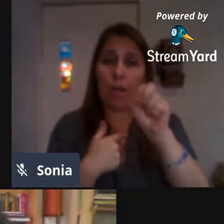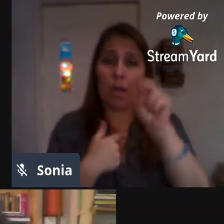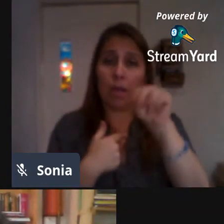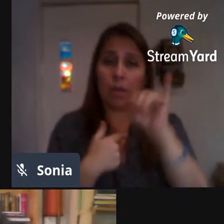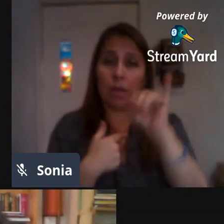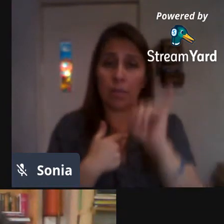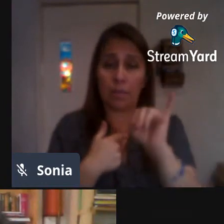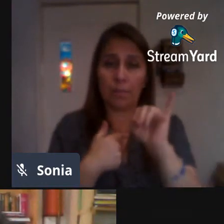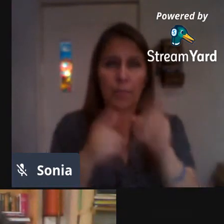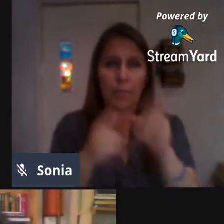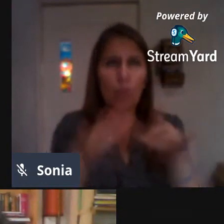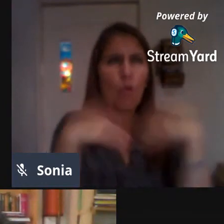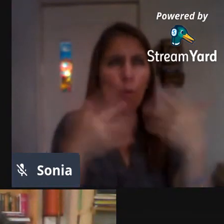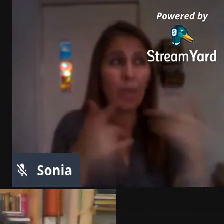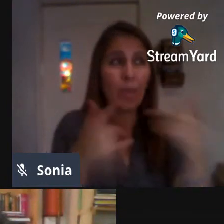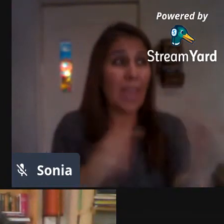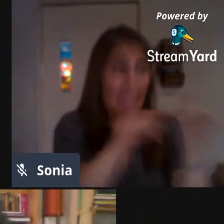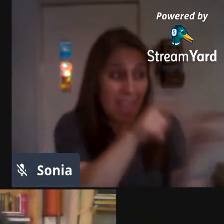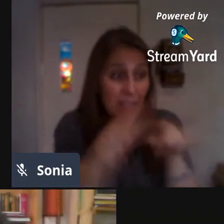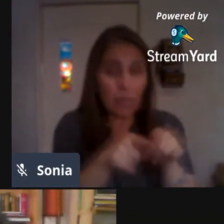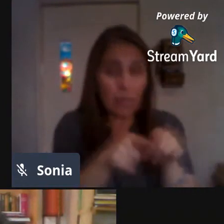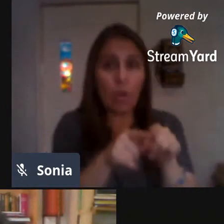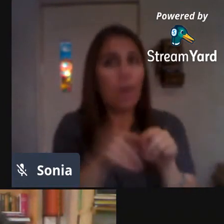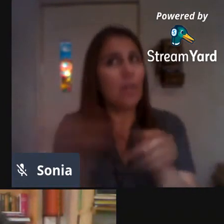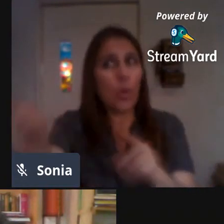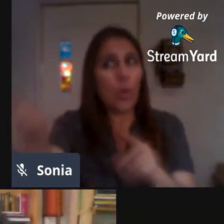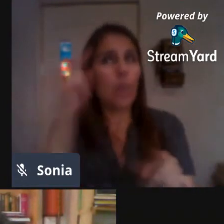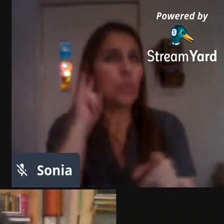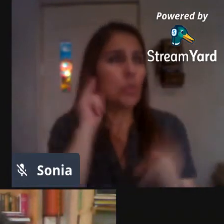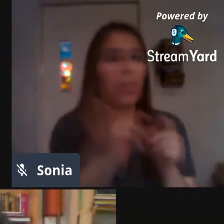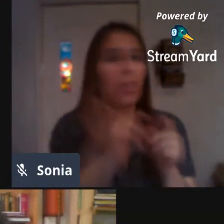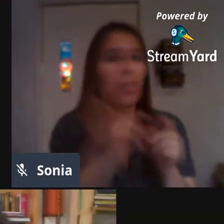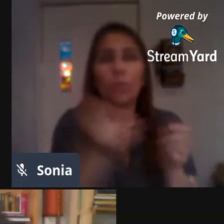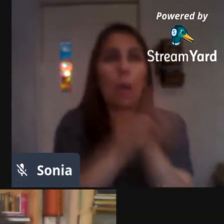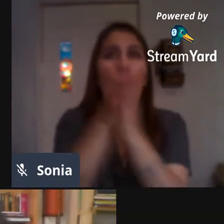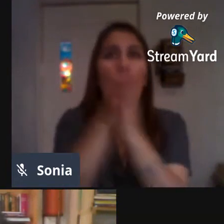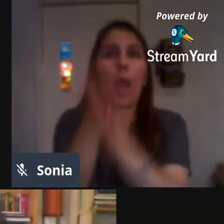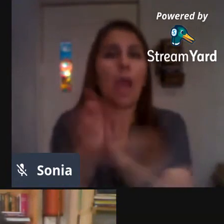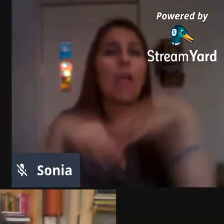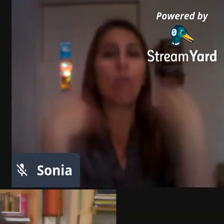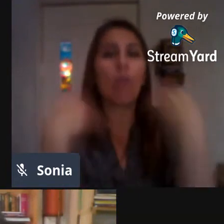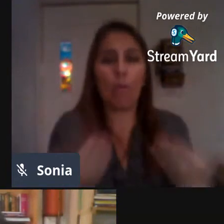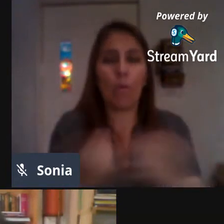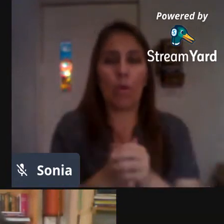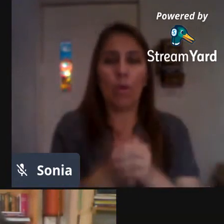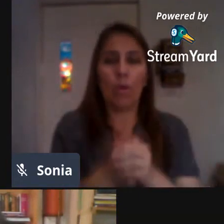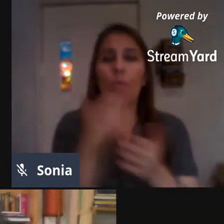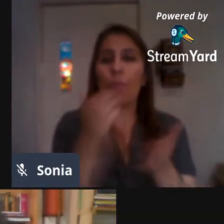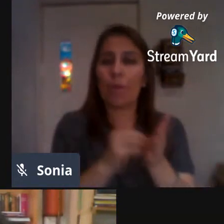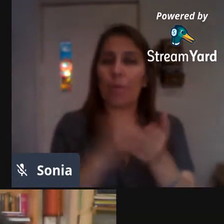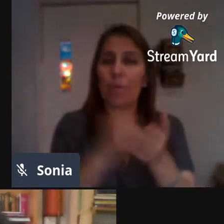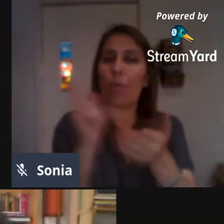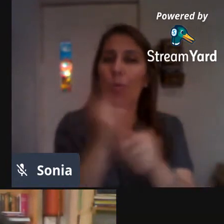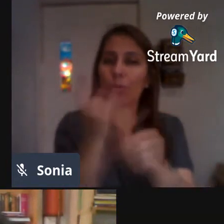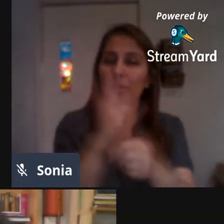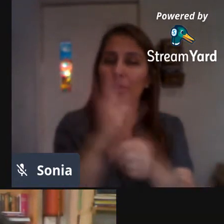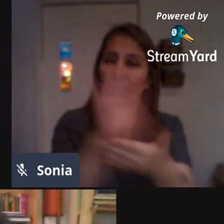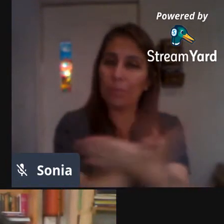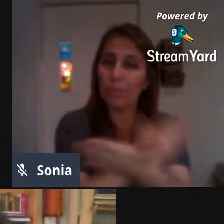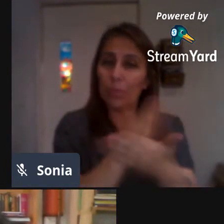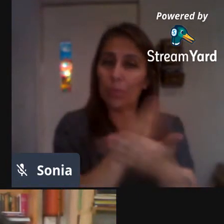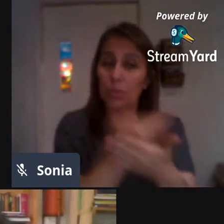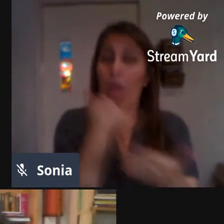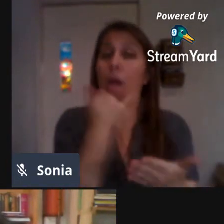para que esa oralidad llevada a estas escrituras por ejemplo el des de la música así que también hay una escritura y una